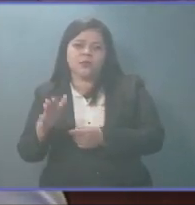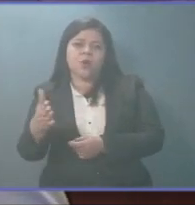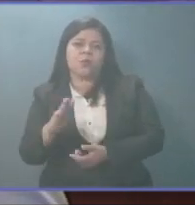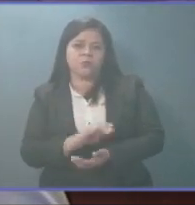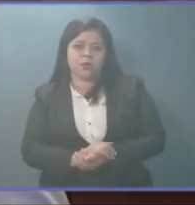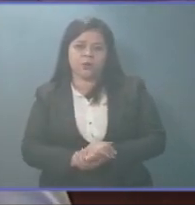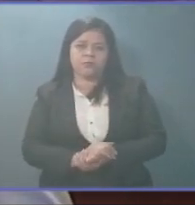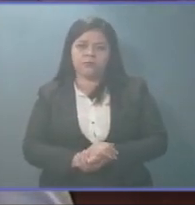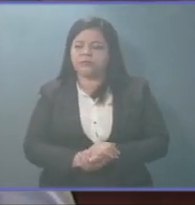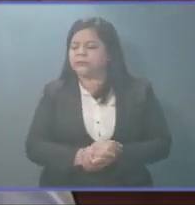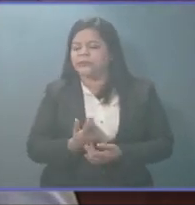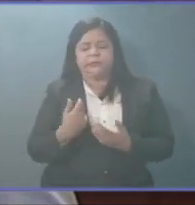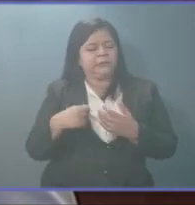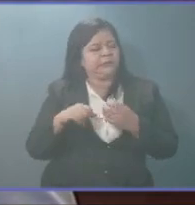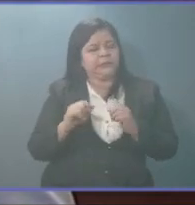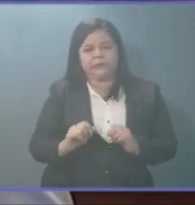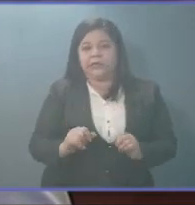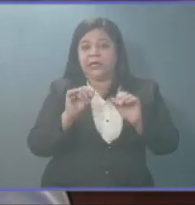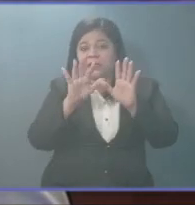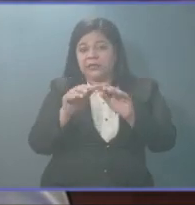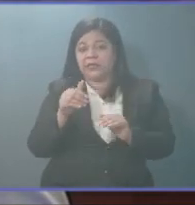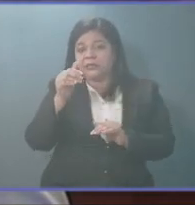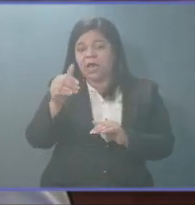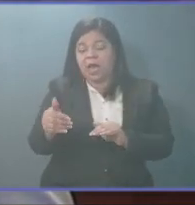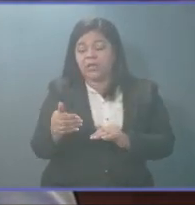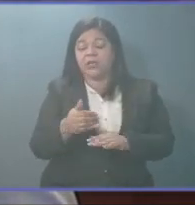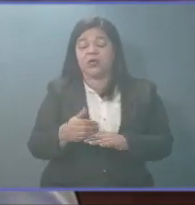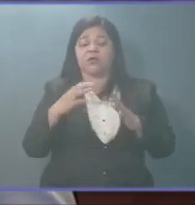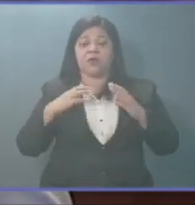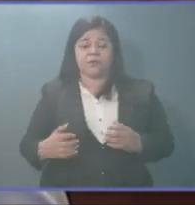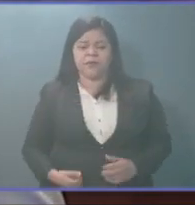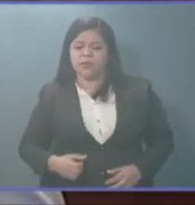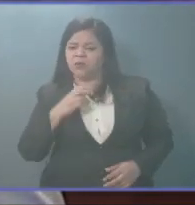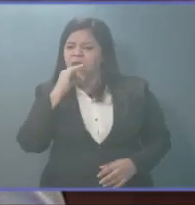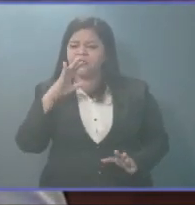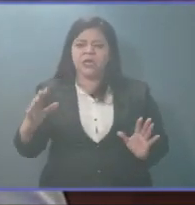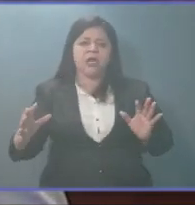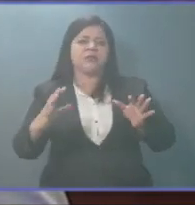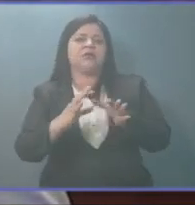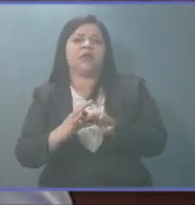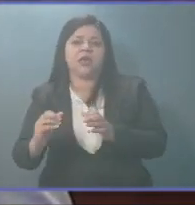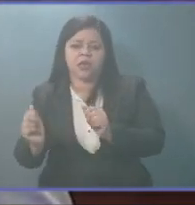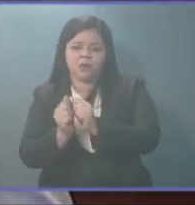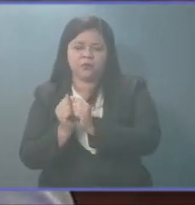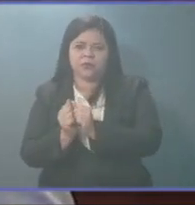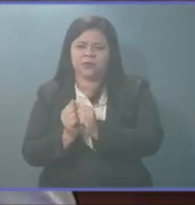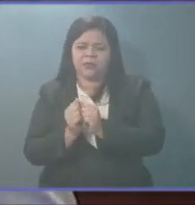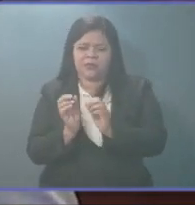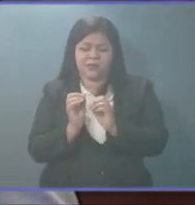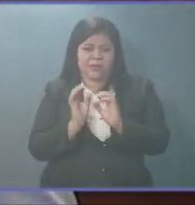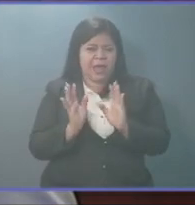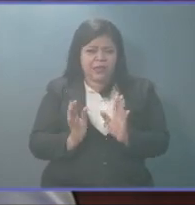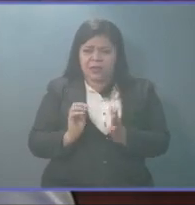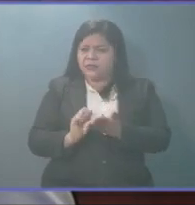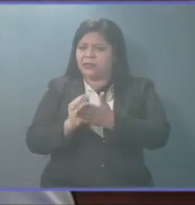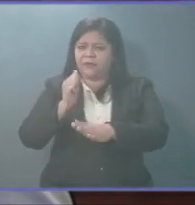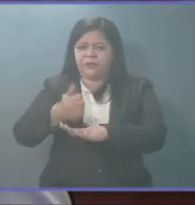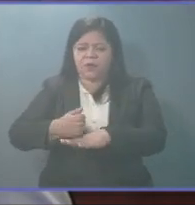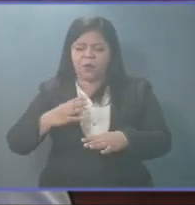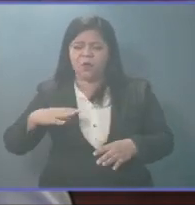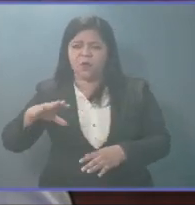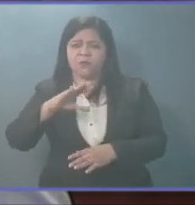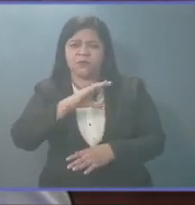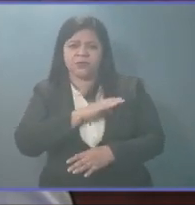La incapacidad en los 10 años de gobierno de los que dijeron sentir con ellos no les dio ni siquiera para establecer un consejo directivo de régimen